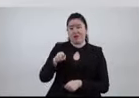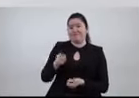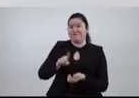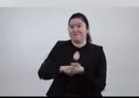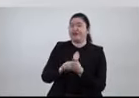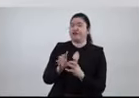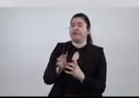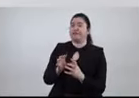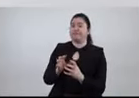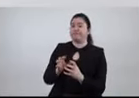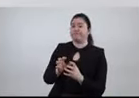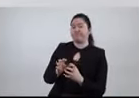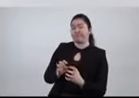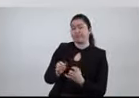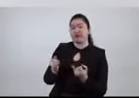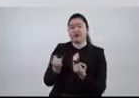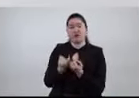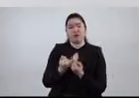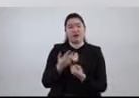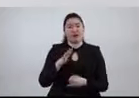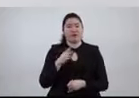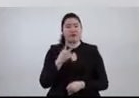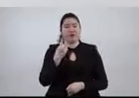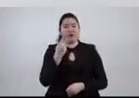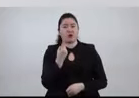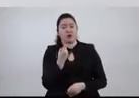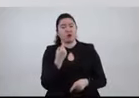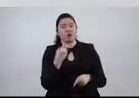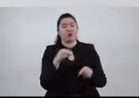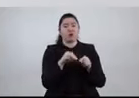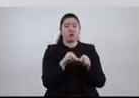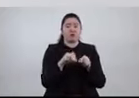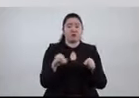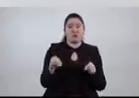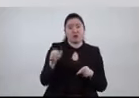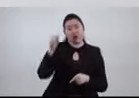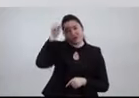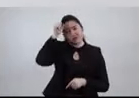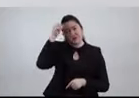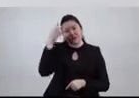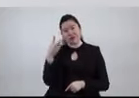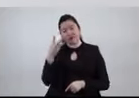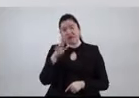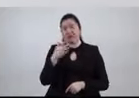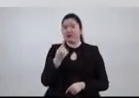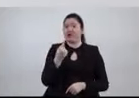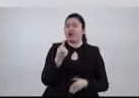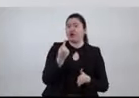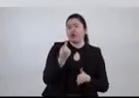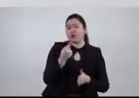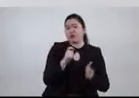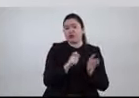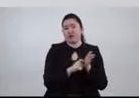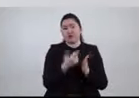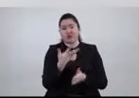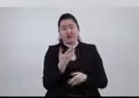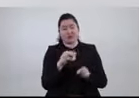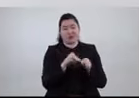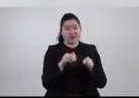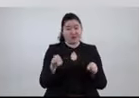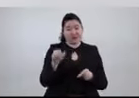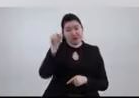Lerma, cerca de un metro cúbico, casi 1.5 metros cúbicos por segundo, se quedan para la zona de riego. ya